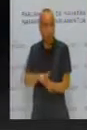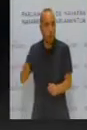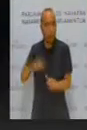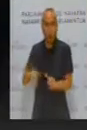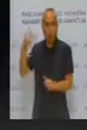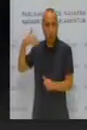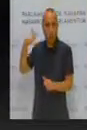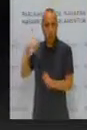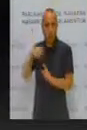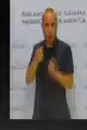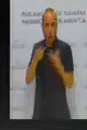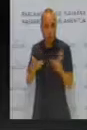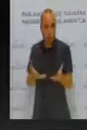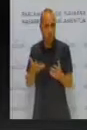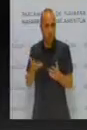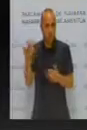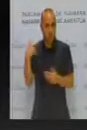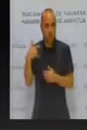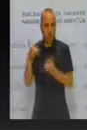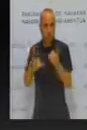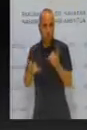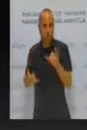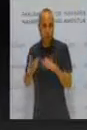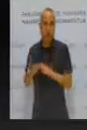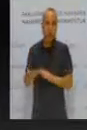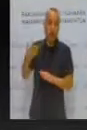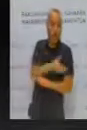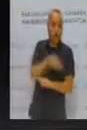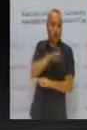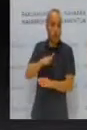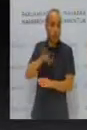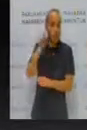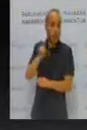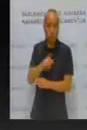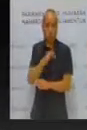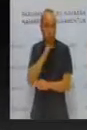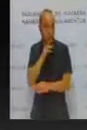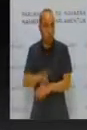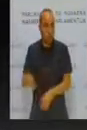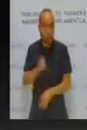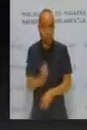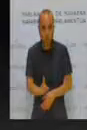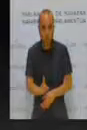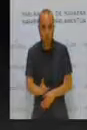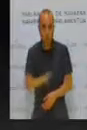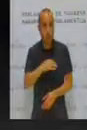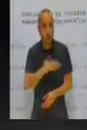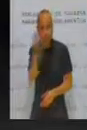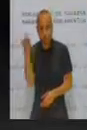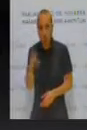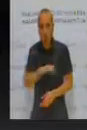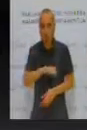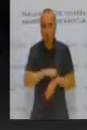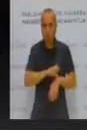las cifras de docentes anteriores a la crisis económica. Señorías, señora consejera, como diría